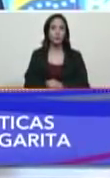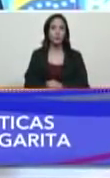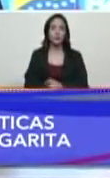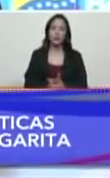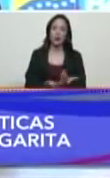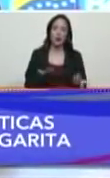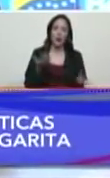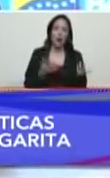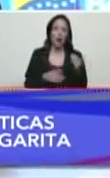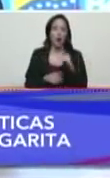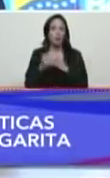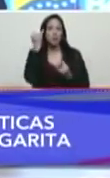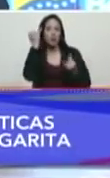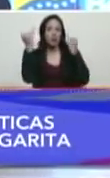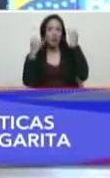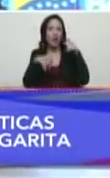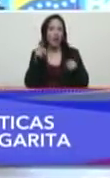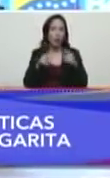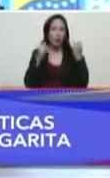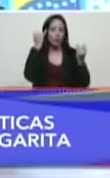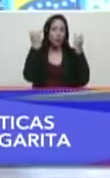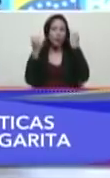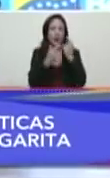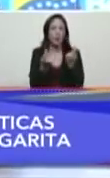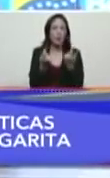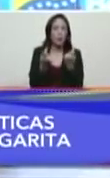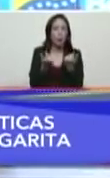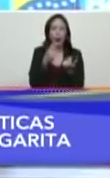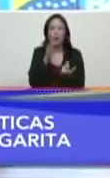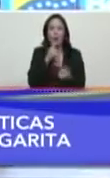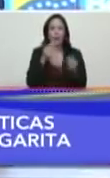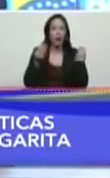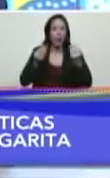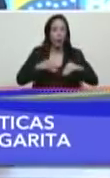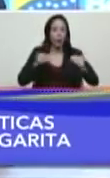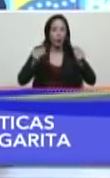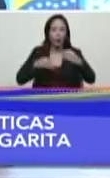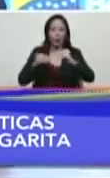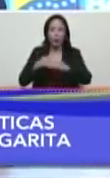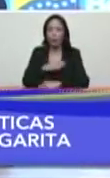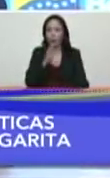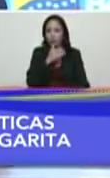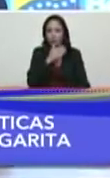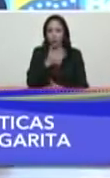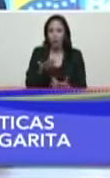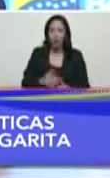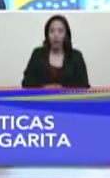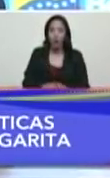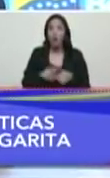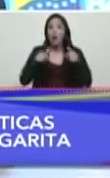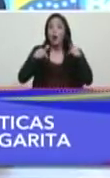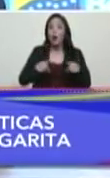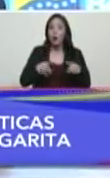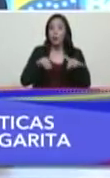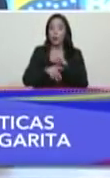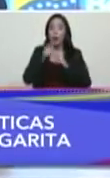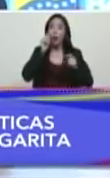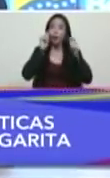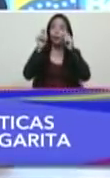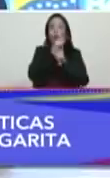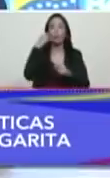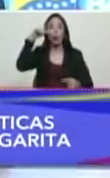una que otra iniciativa totalmente desarticulada de un plan nacional, hoy el turismo es objetivo